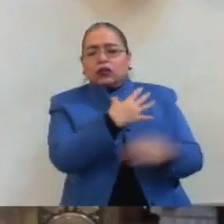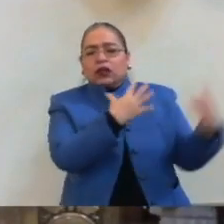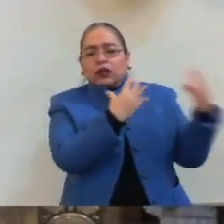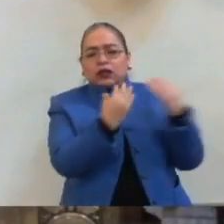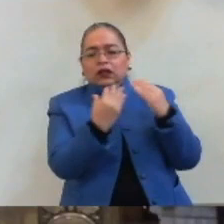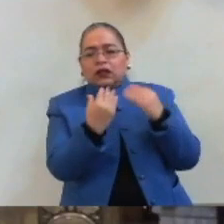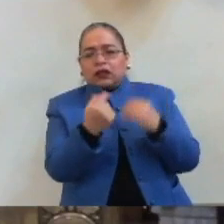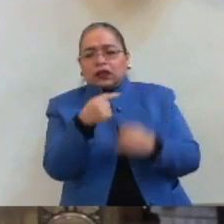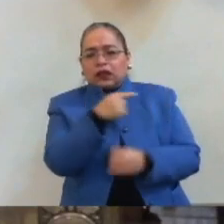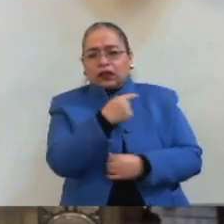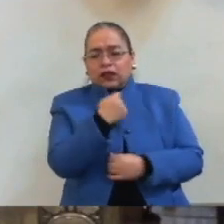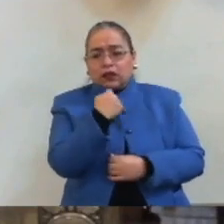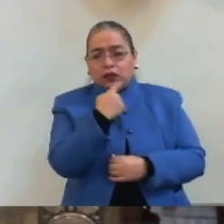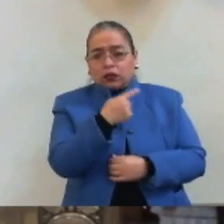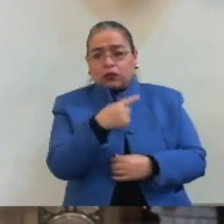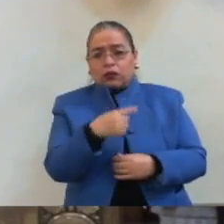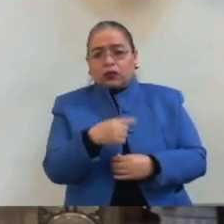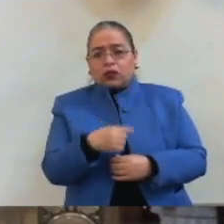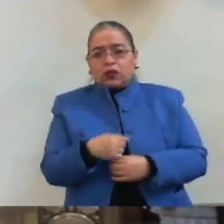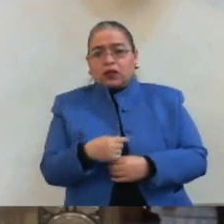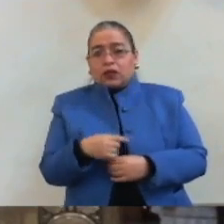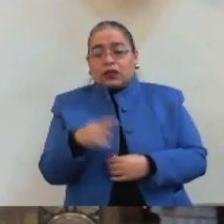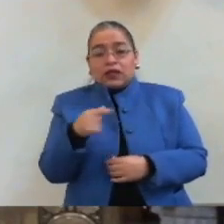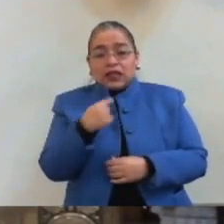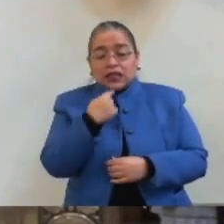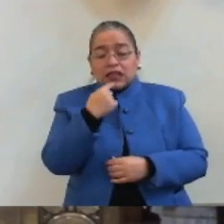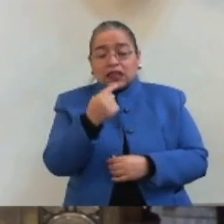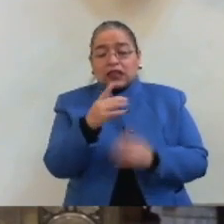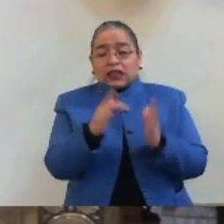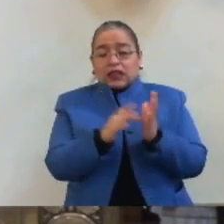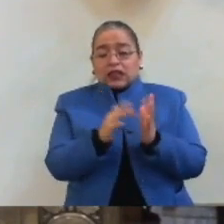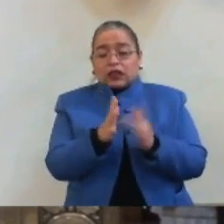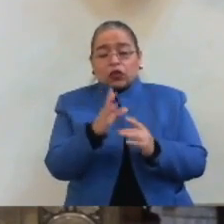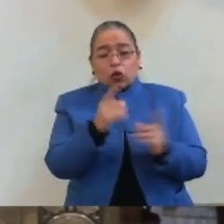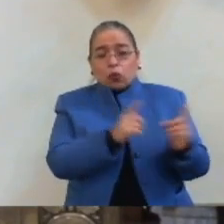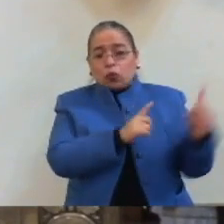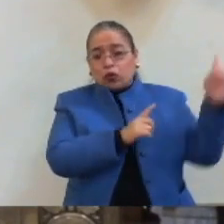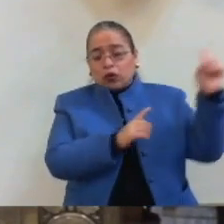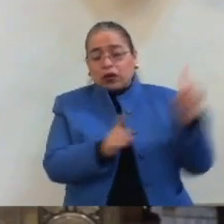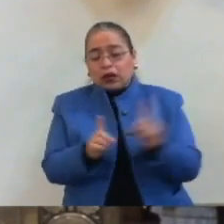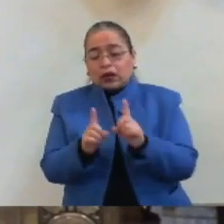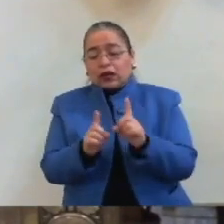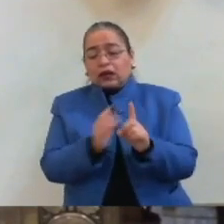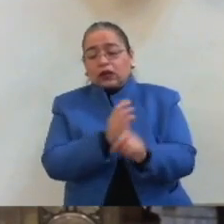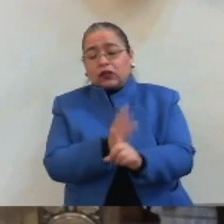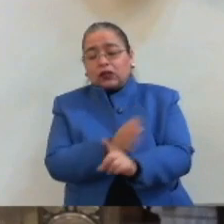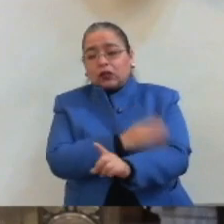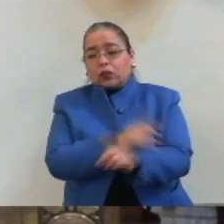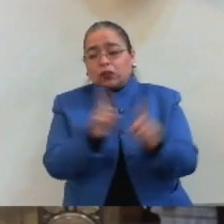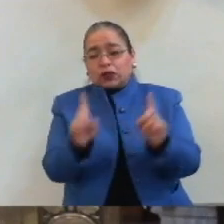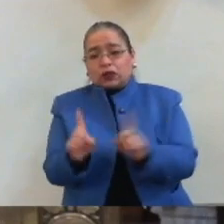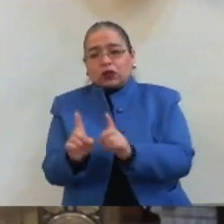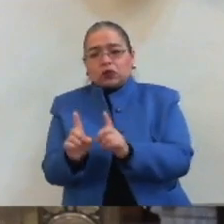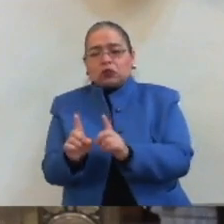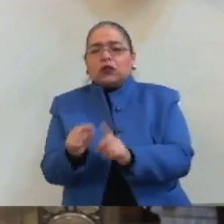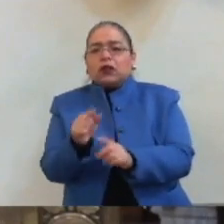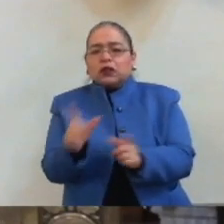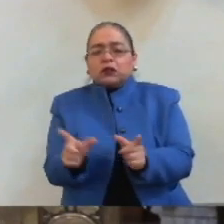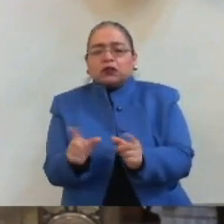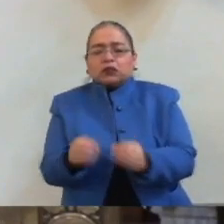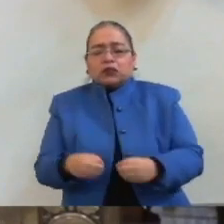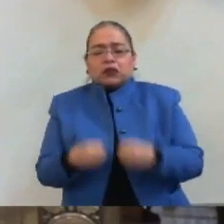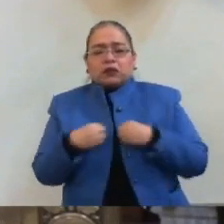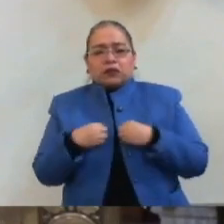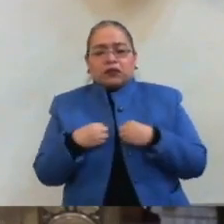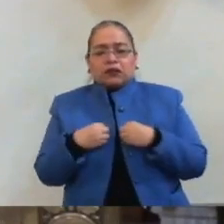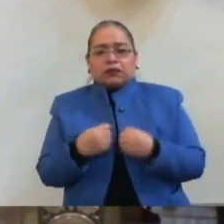que el tiempo sea pleno pero también él nos dice